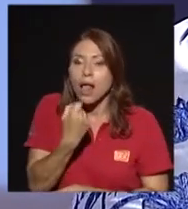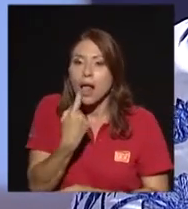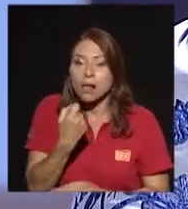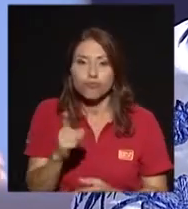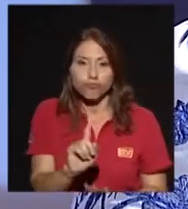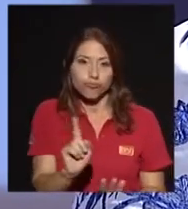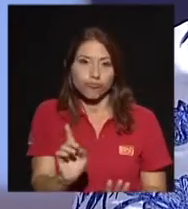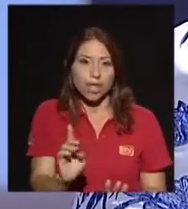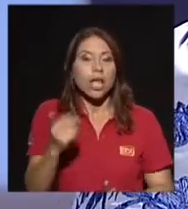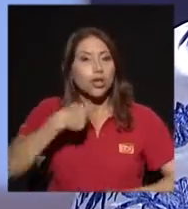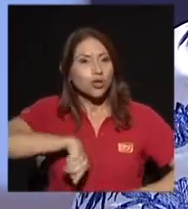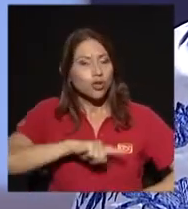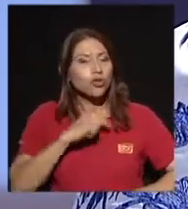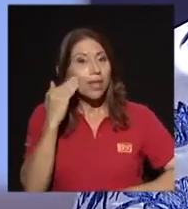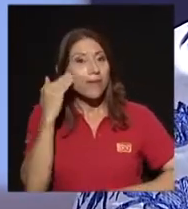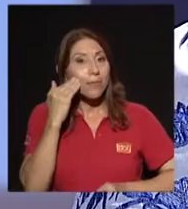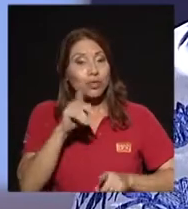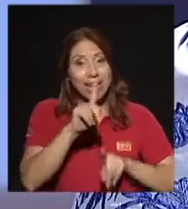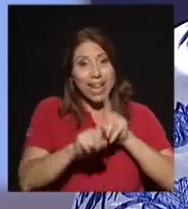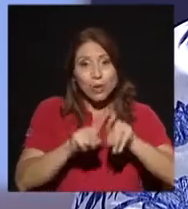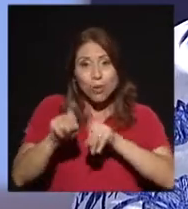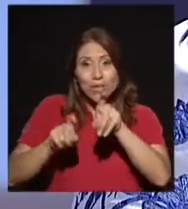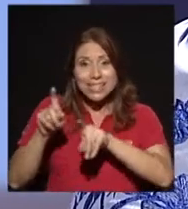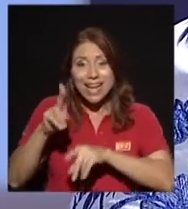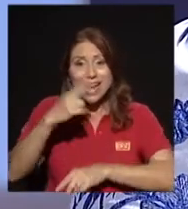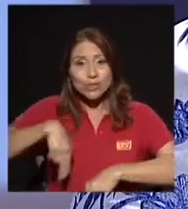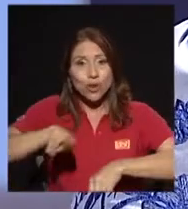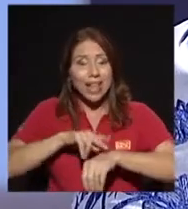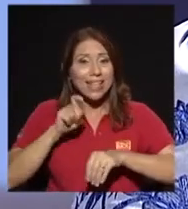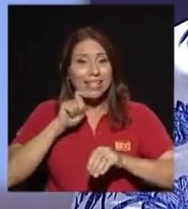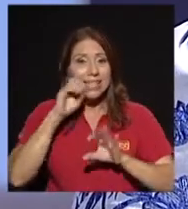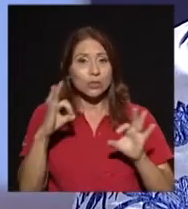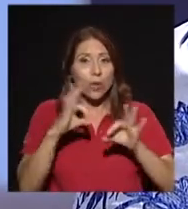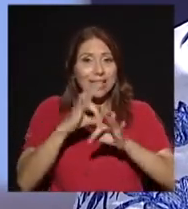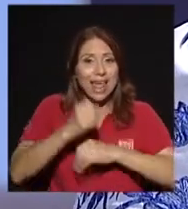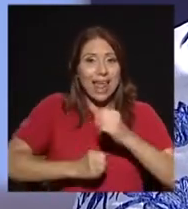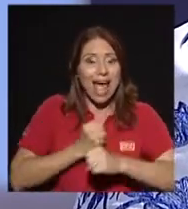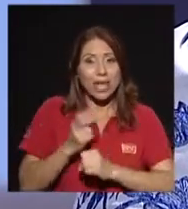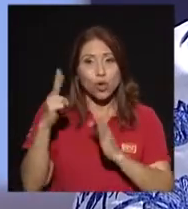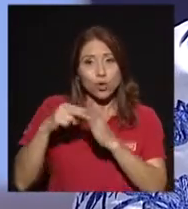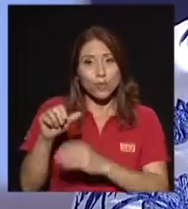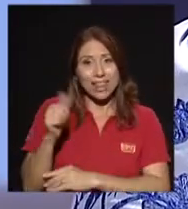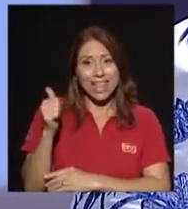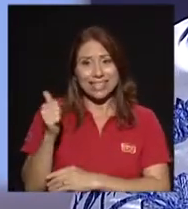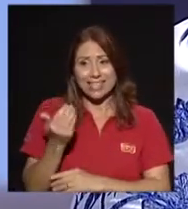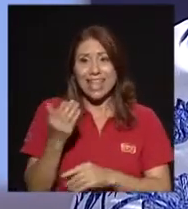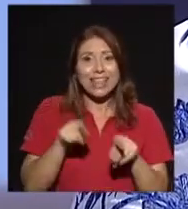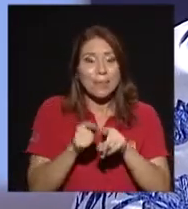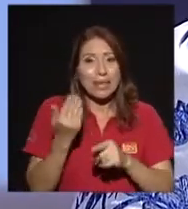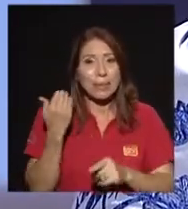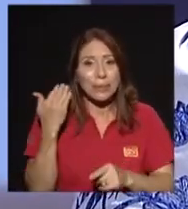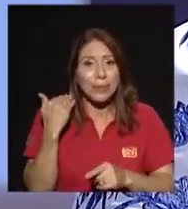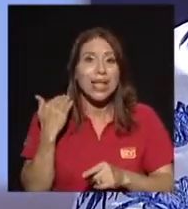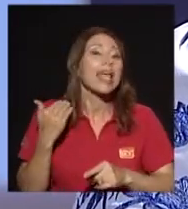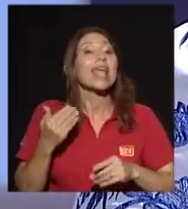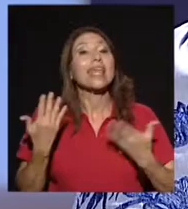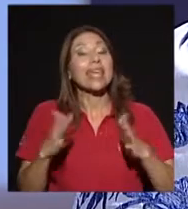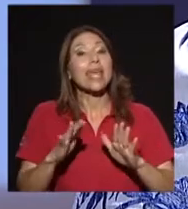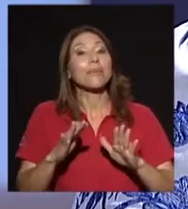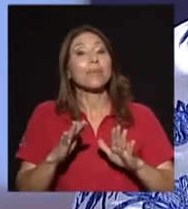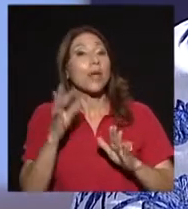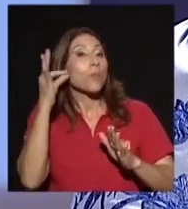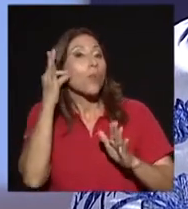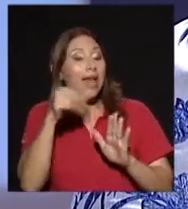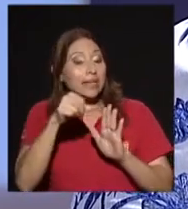es lo que sabemos en la Encuesta Nacional de Sexualidad del año 2010 y la que acaba de salir, que la esterilización femenina quirúrgica y